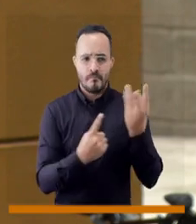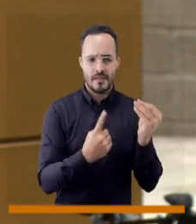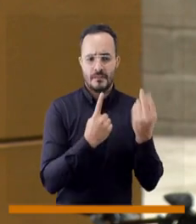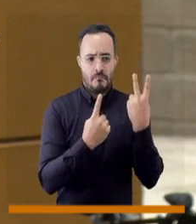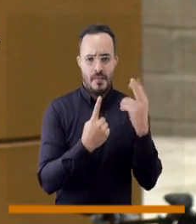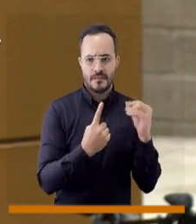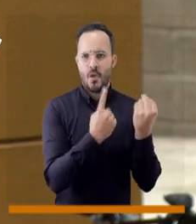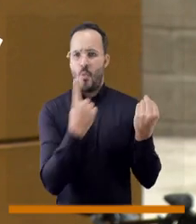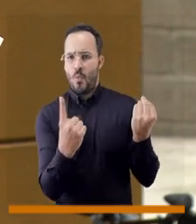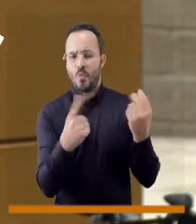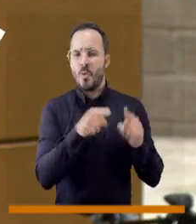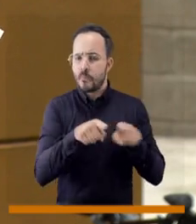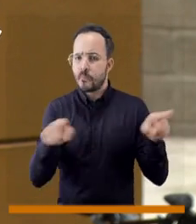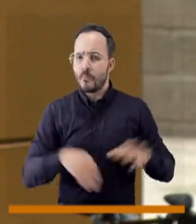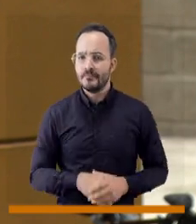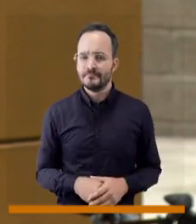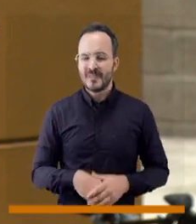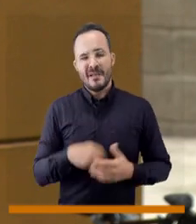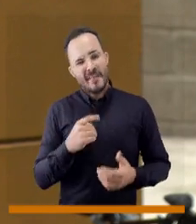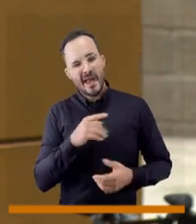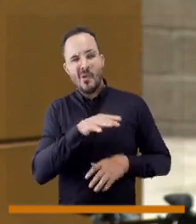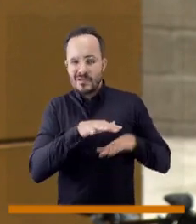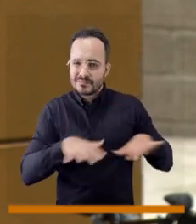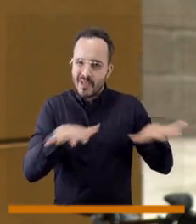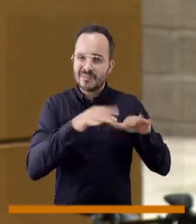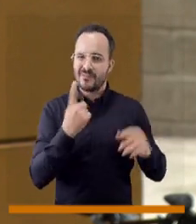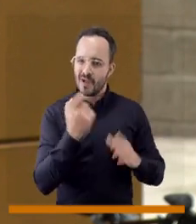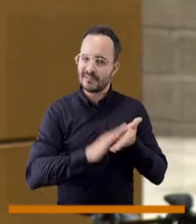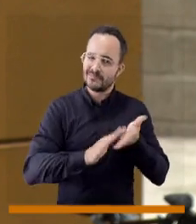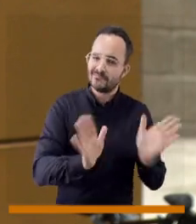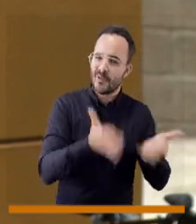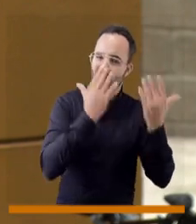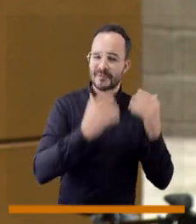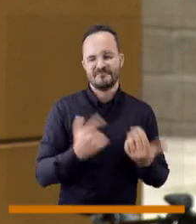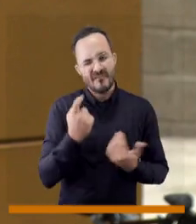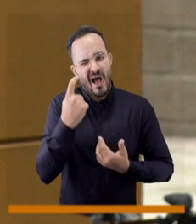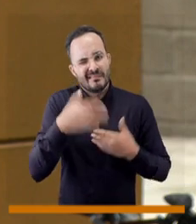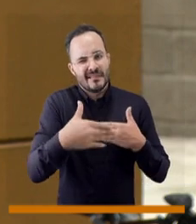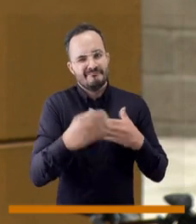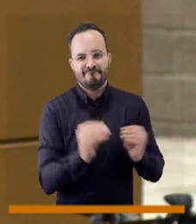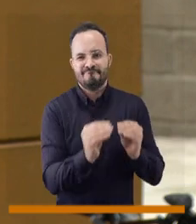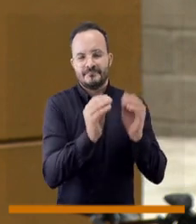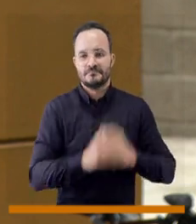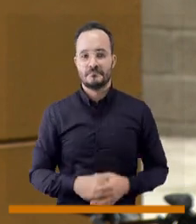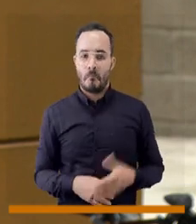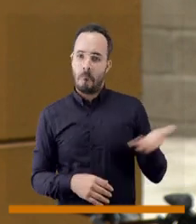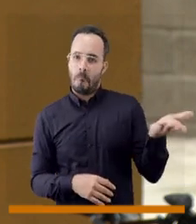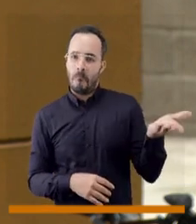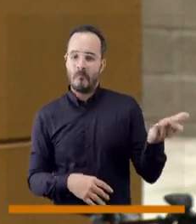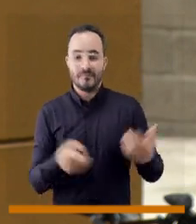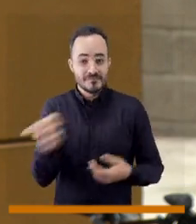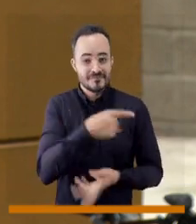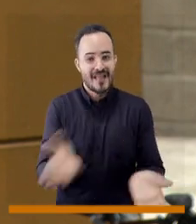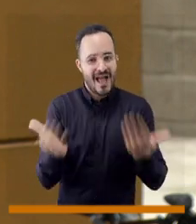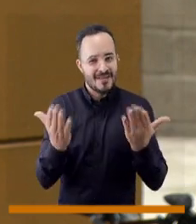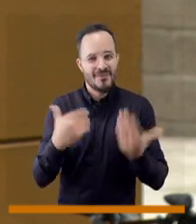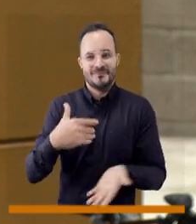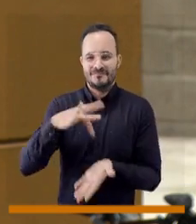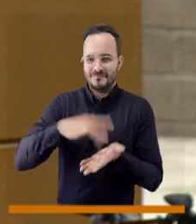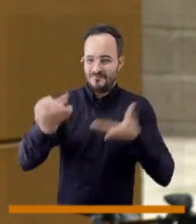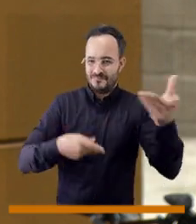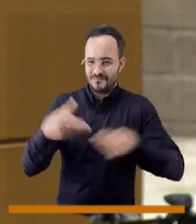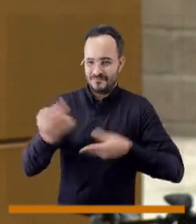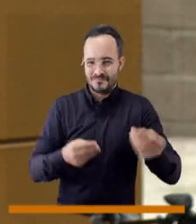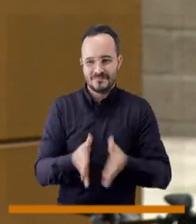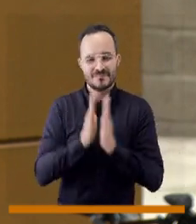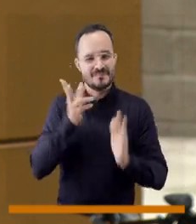con discapacidad laborando. Aunque no han mejorado mucho las instalaciones físicas y todavía falta mucho. Sigan ustedes comentando e